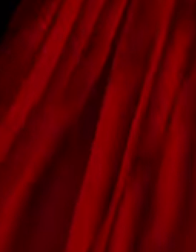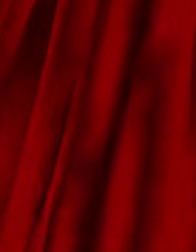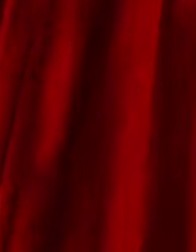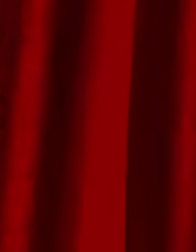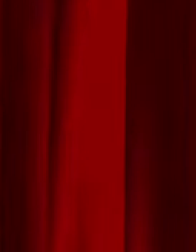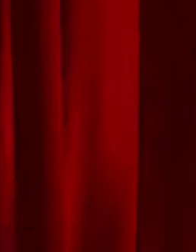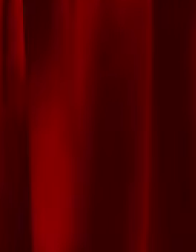hesd